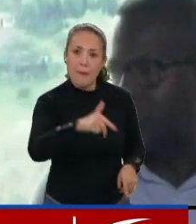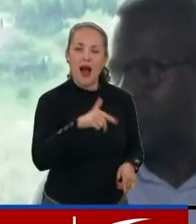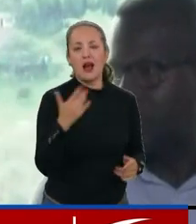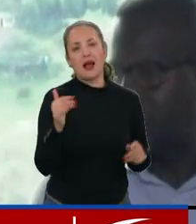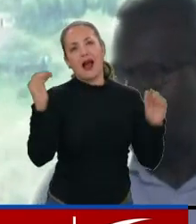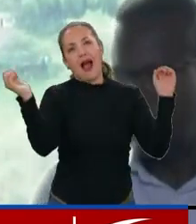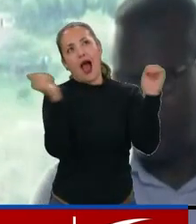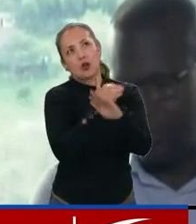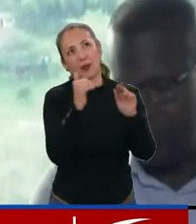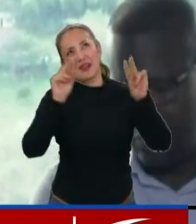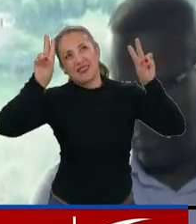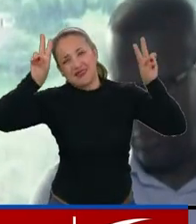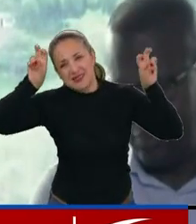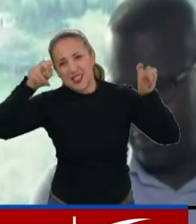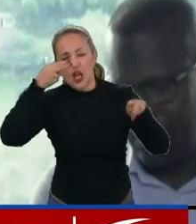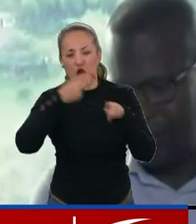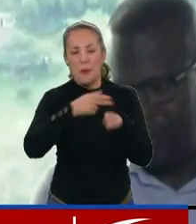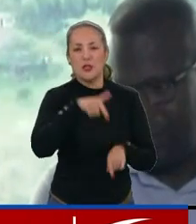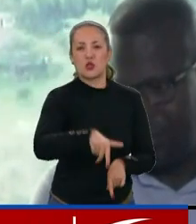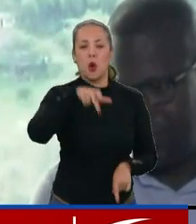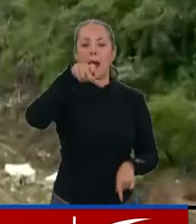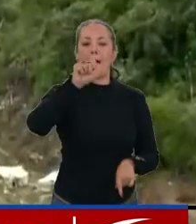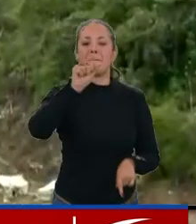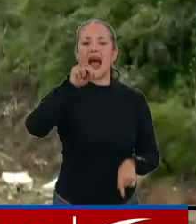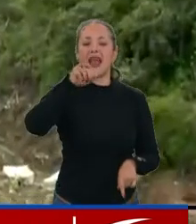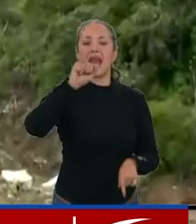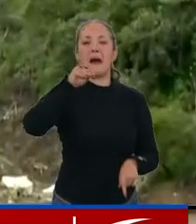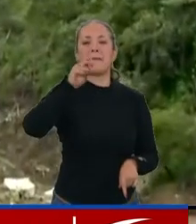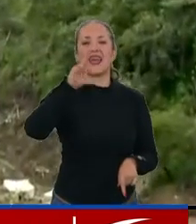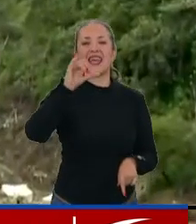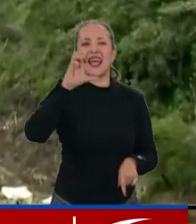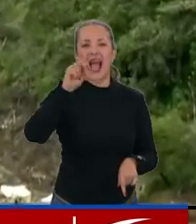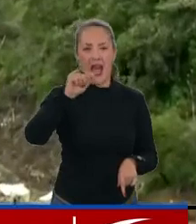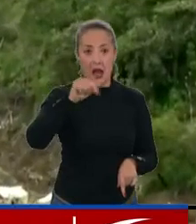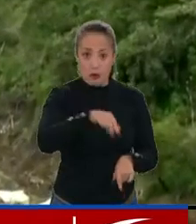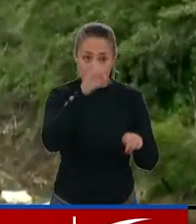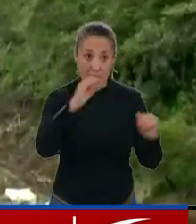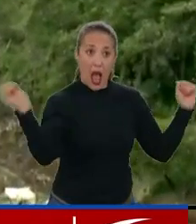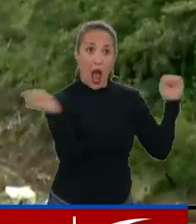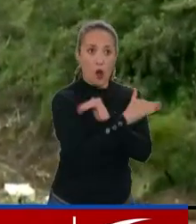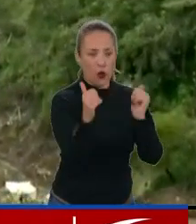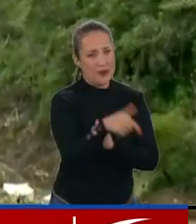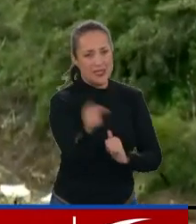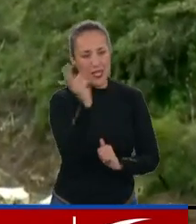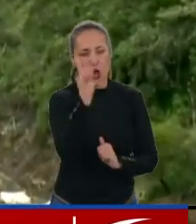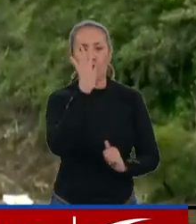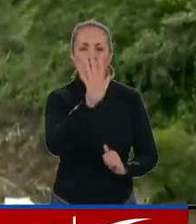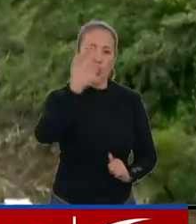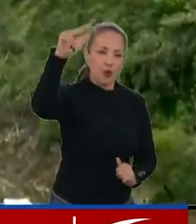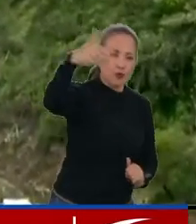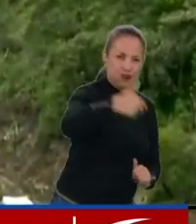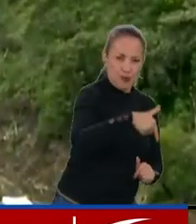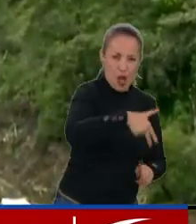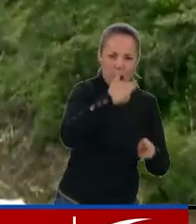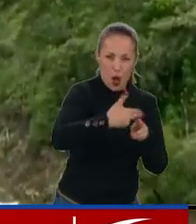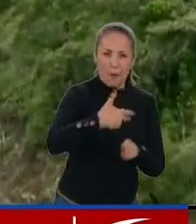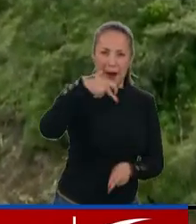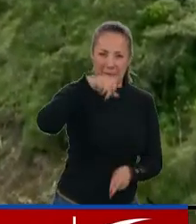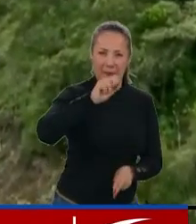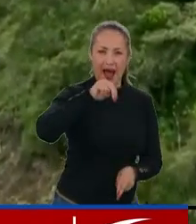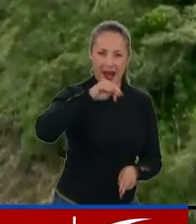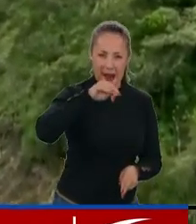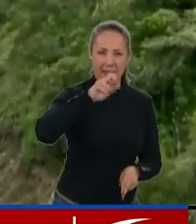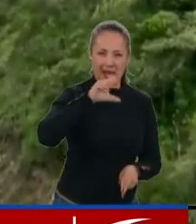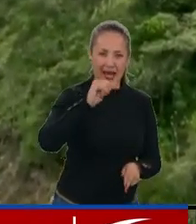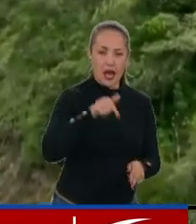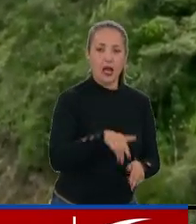comillas, la carretera Panamericana, porque autopista no es, y permite entonces un flujo muy